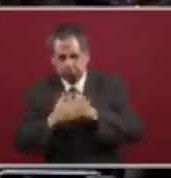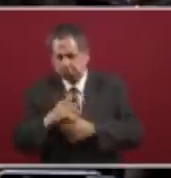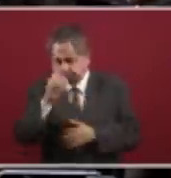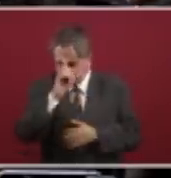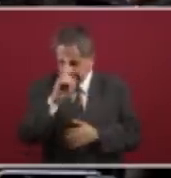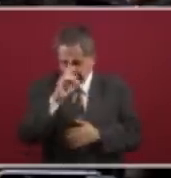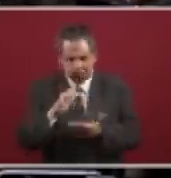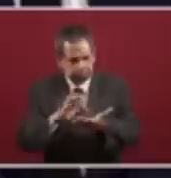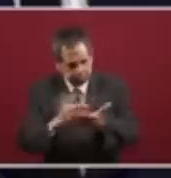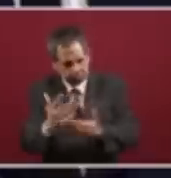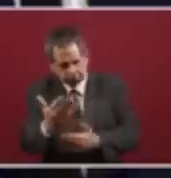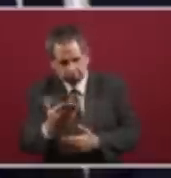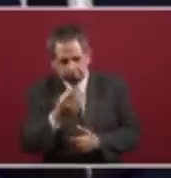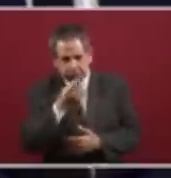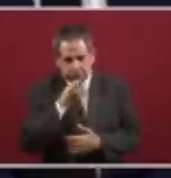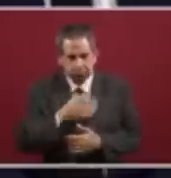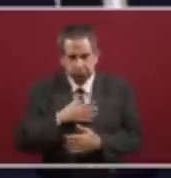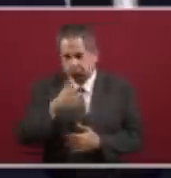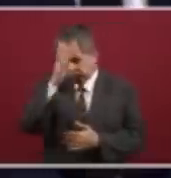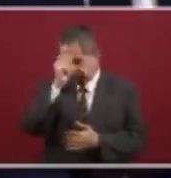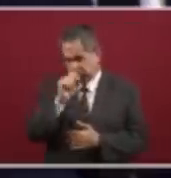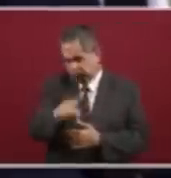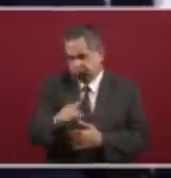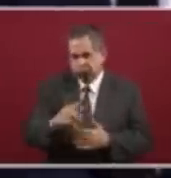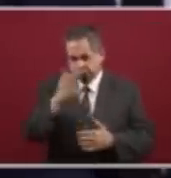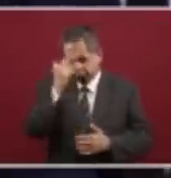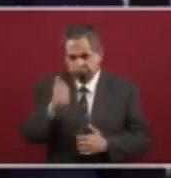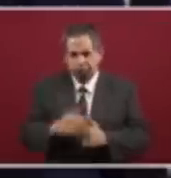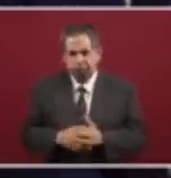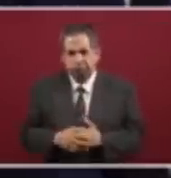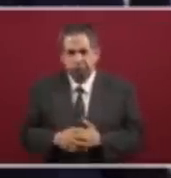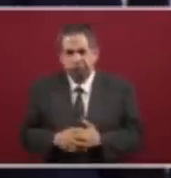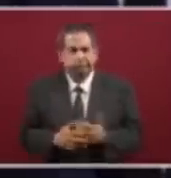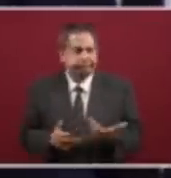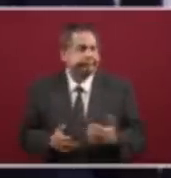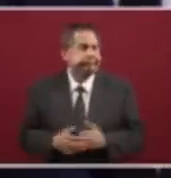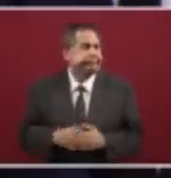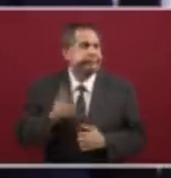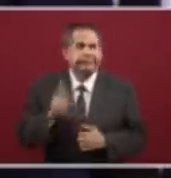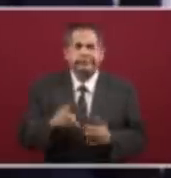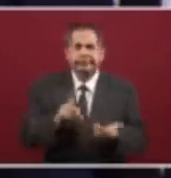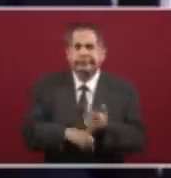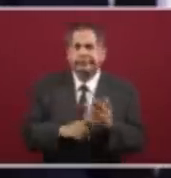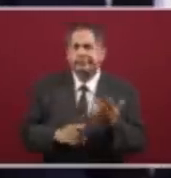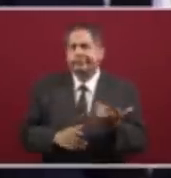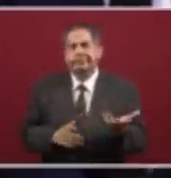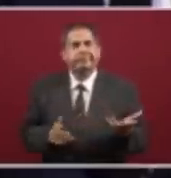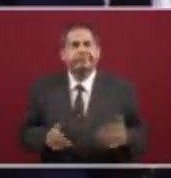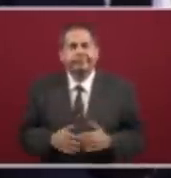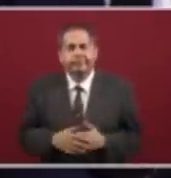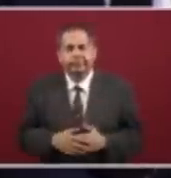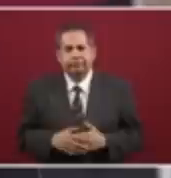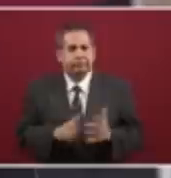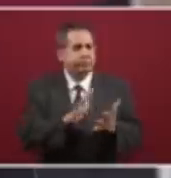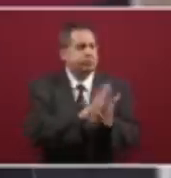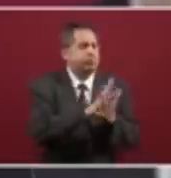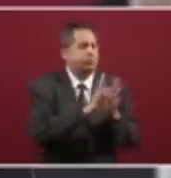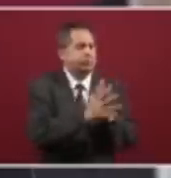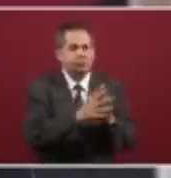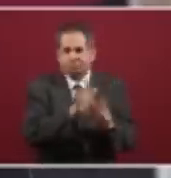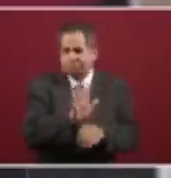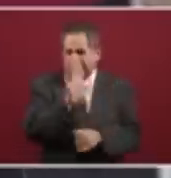y este coincido es algo equivalente a la asociación delictuosa